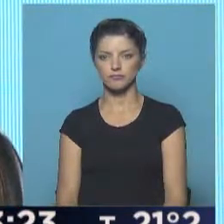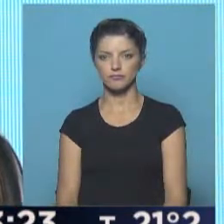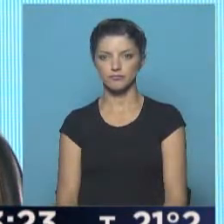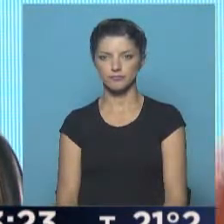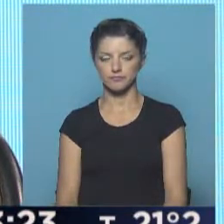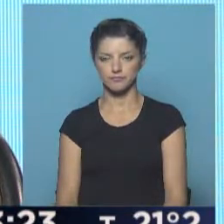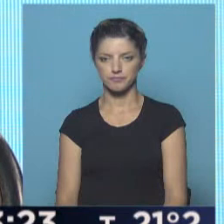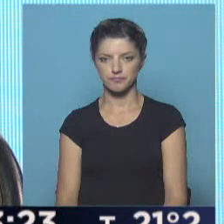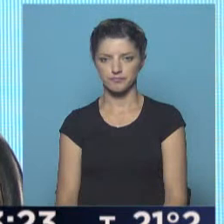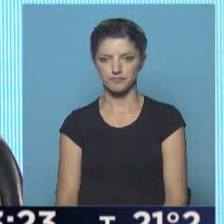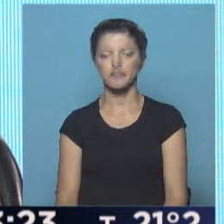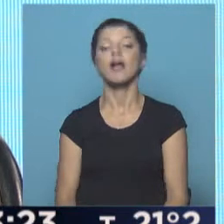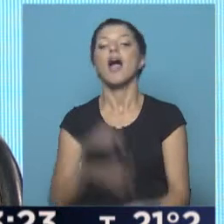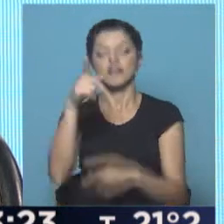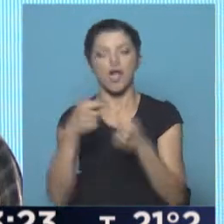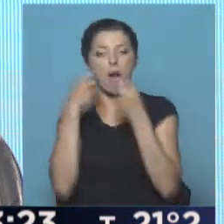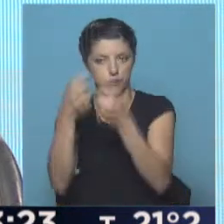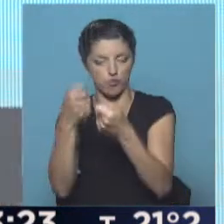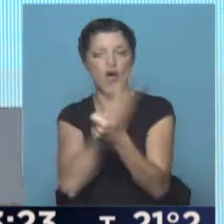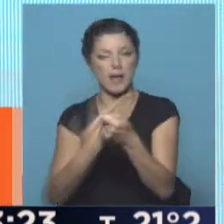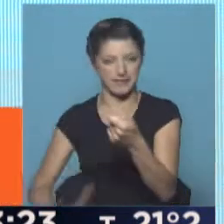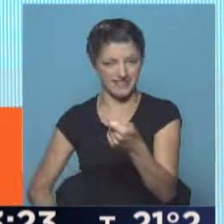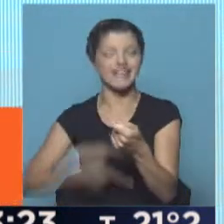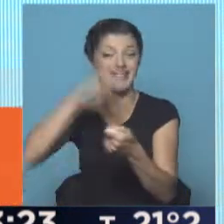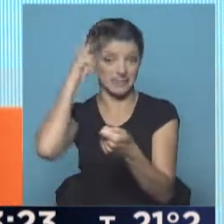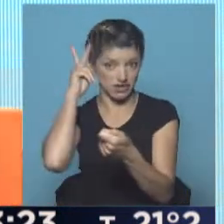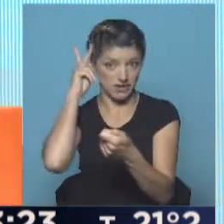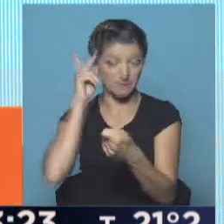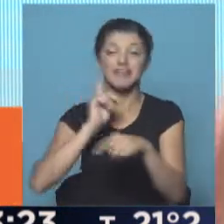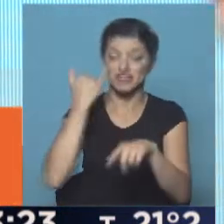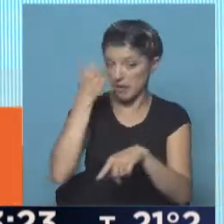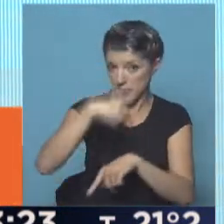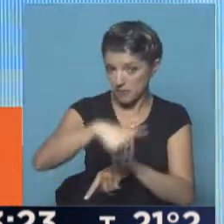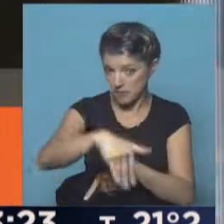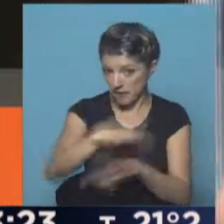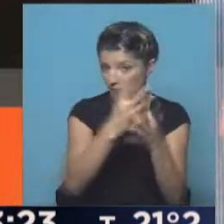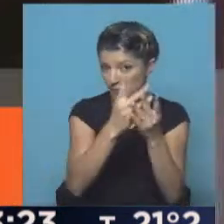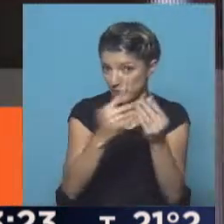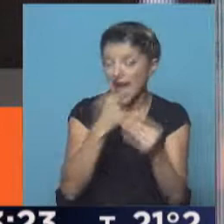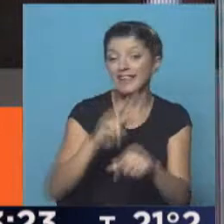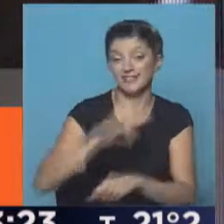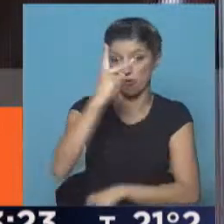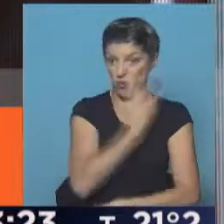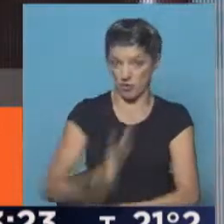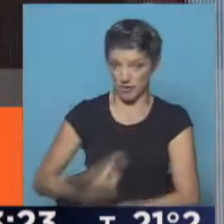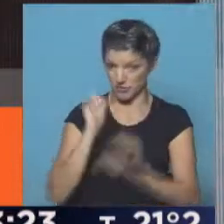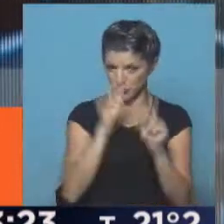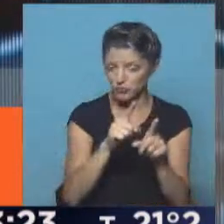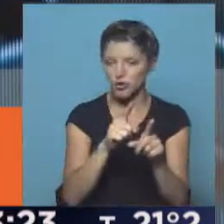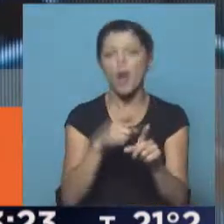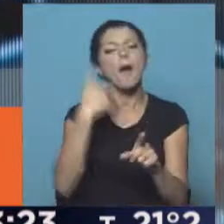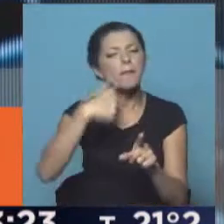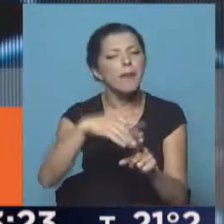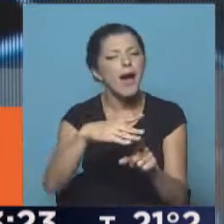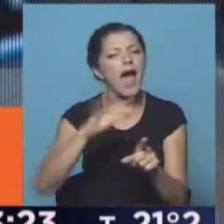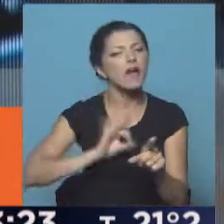El 15% de popularidad tiene la presidenta chilena Michelle Bachelet y transita ya el último tramo de su segundo gobierno. Habrá una renovación